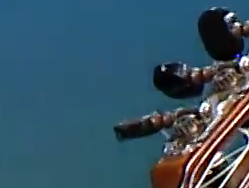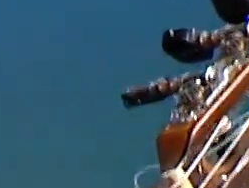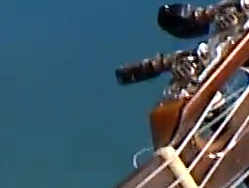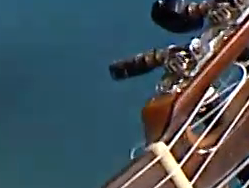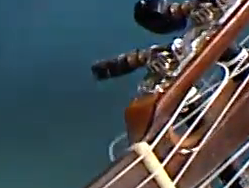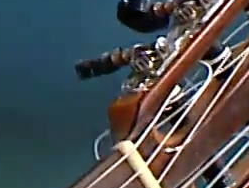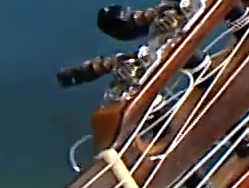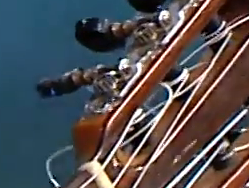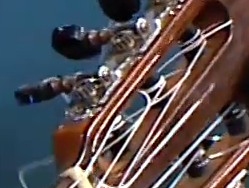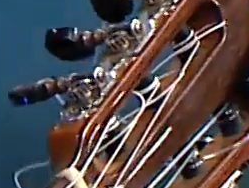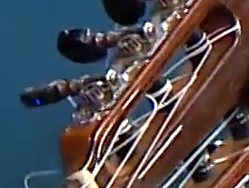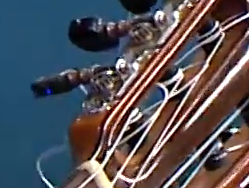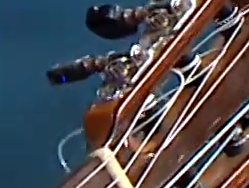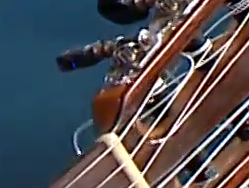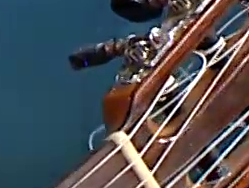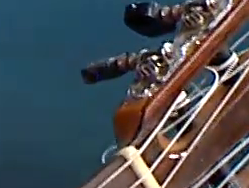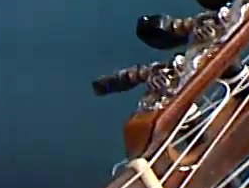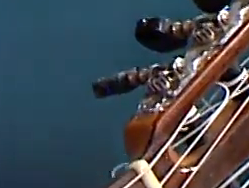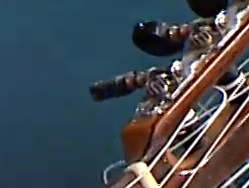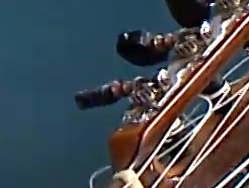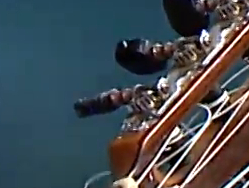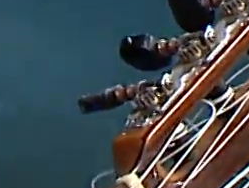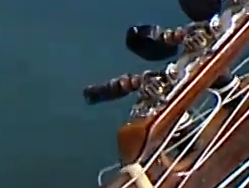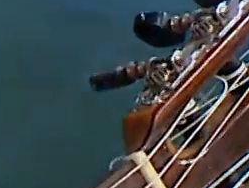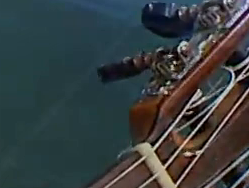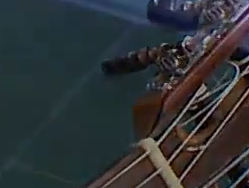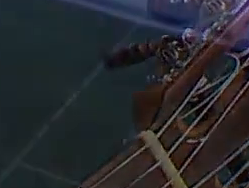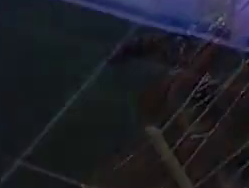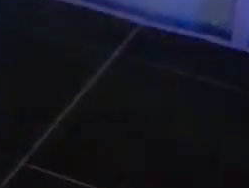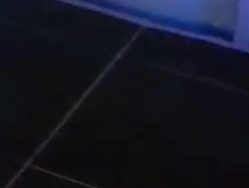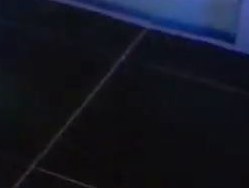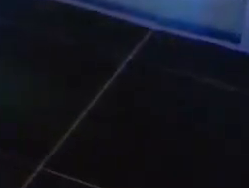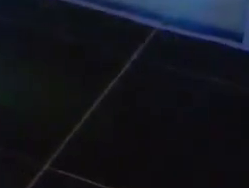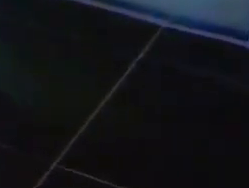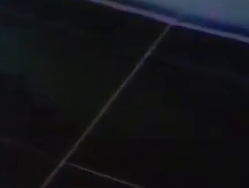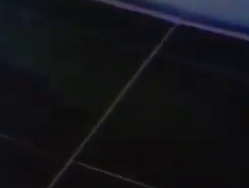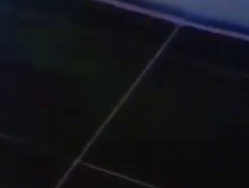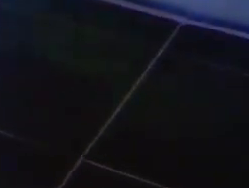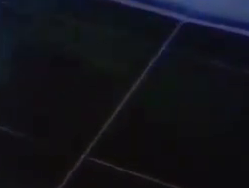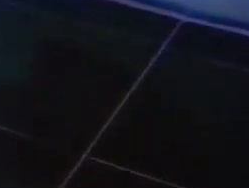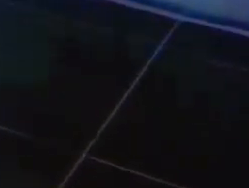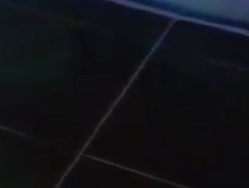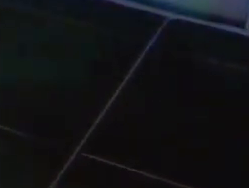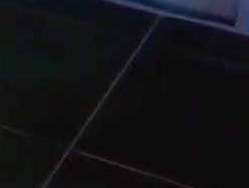La realidad que viaja de una